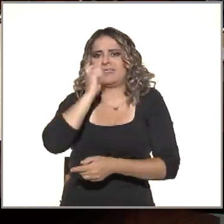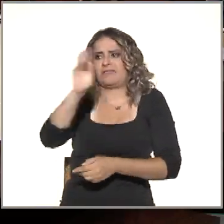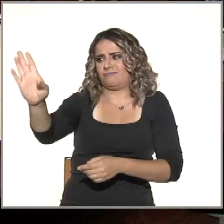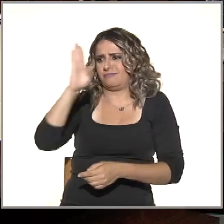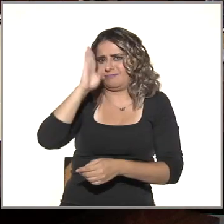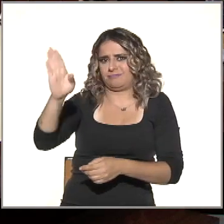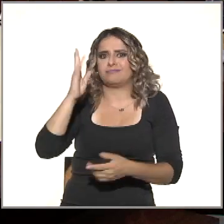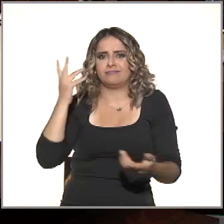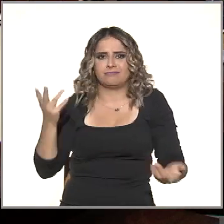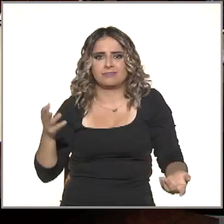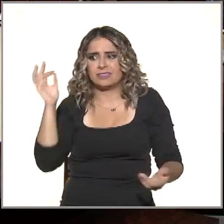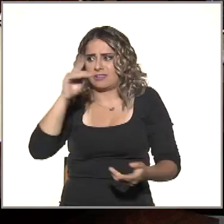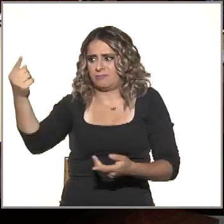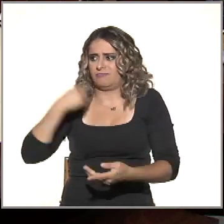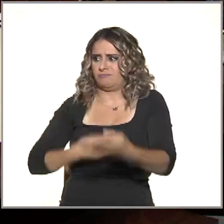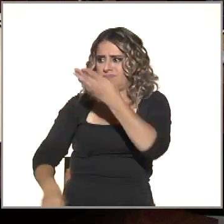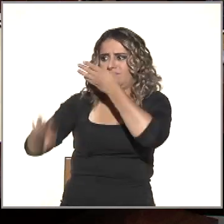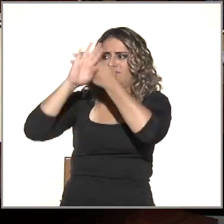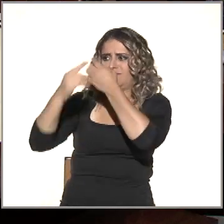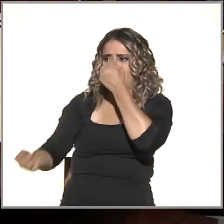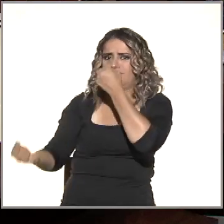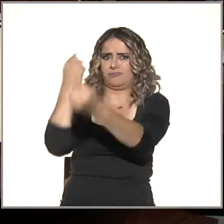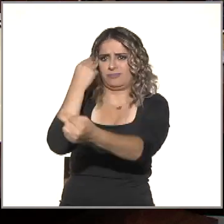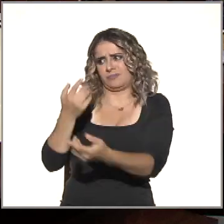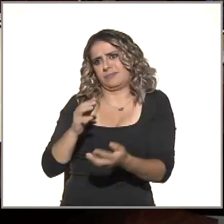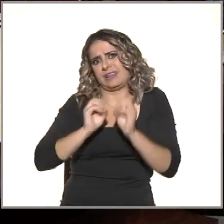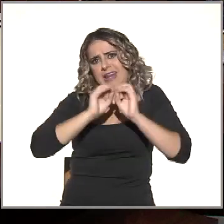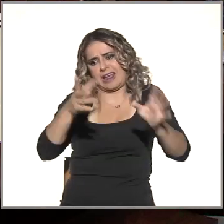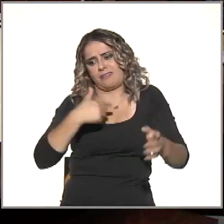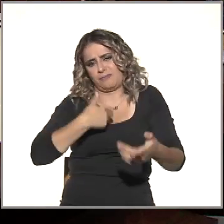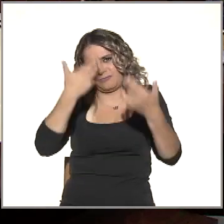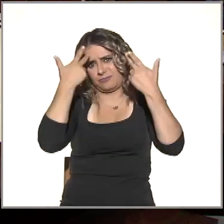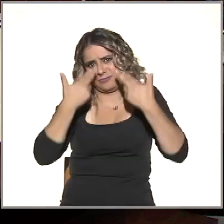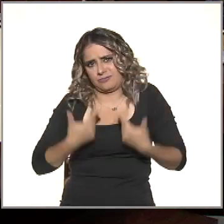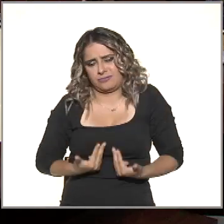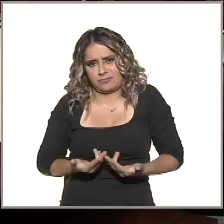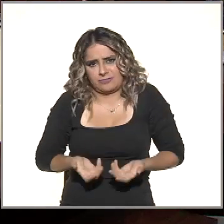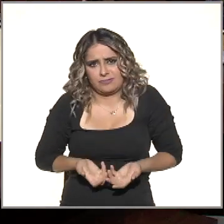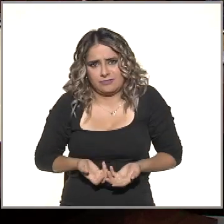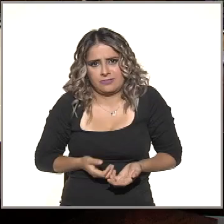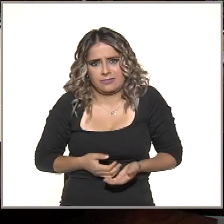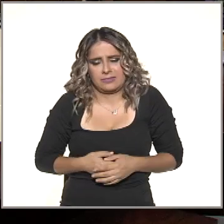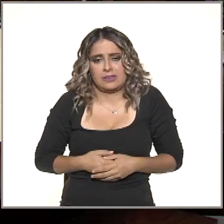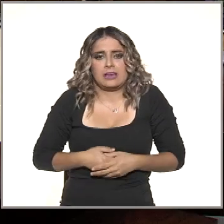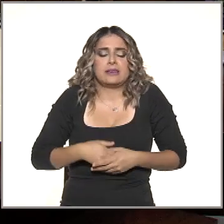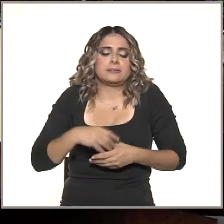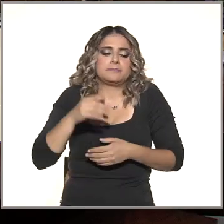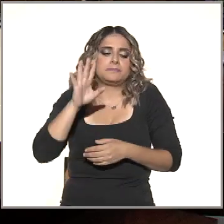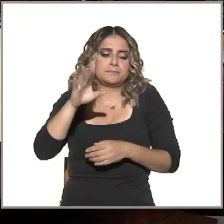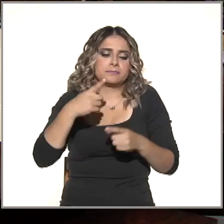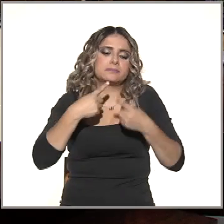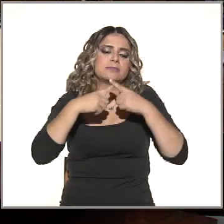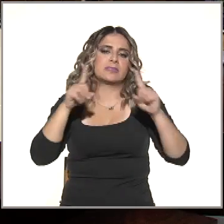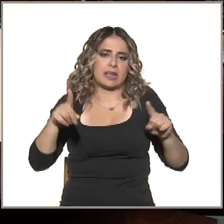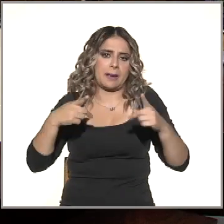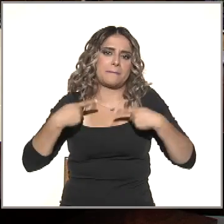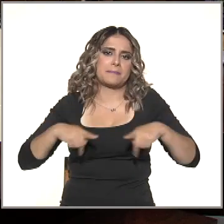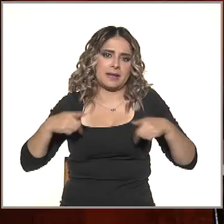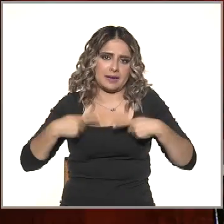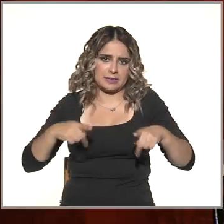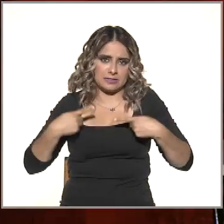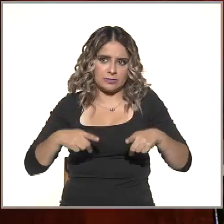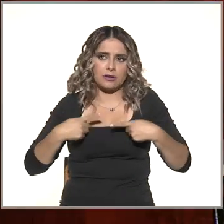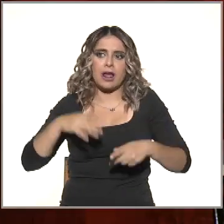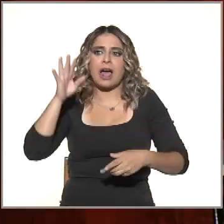algo que me está afectando, por supuesto que me va a afectar, ¿no? Sí, porque aparte... Suena bonito. Sí, es diferente la gente que todo se lo